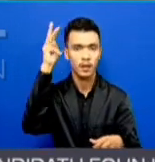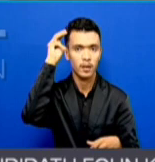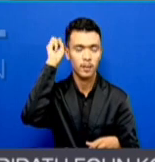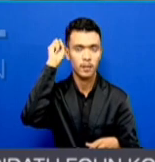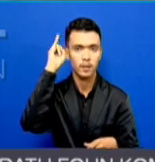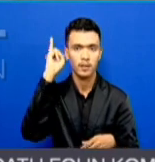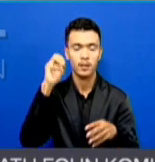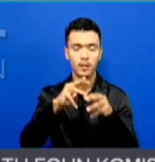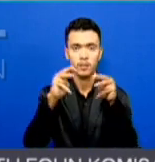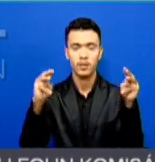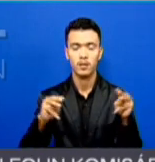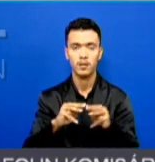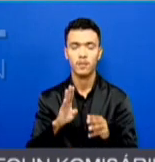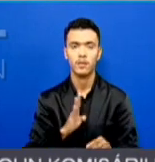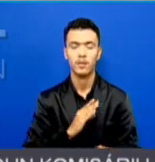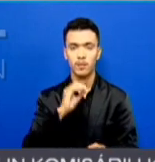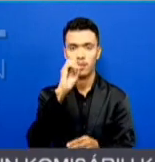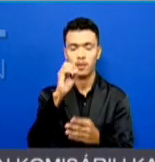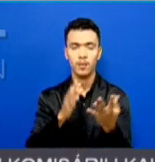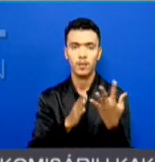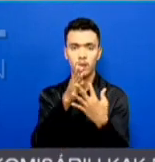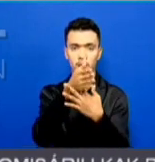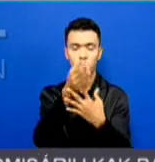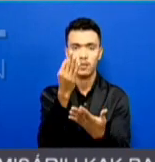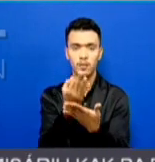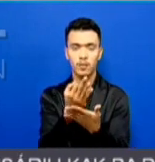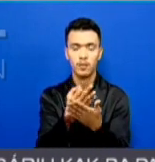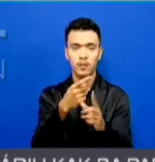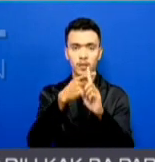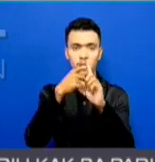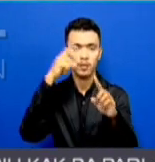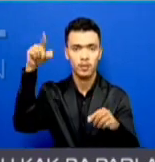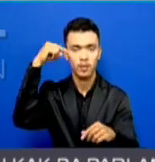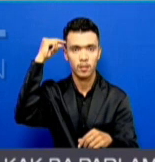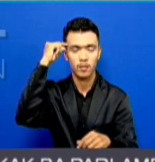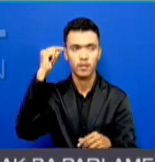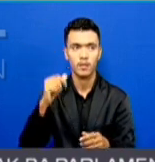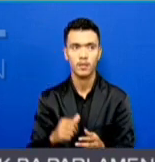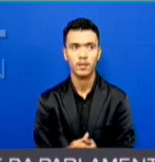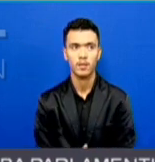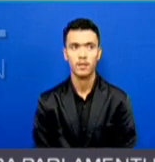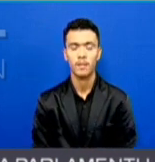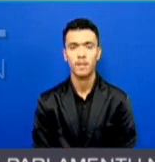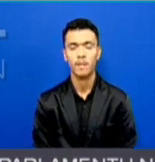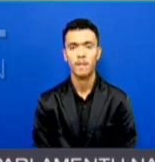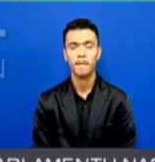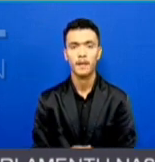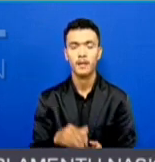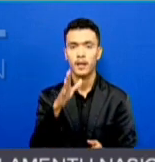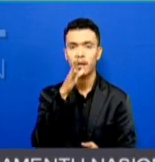Social Município Bobonaro, ho de acesso ba subsídio husi governo. Vegas Carvalho, nia inan